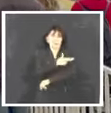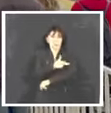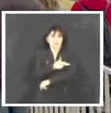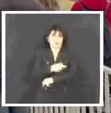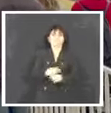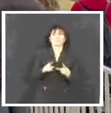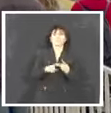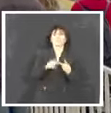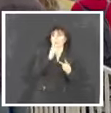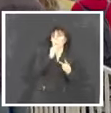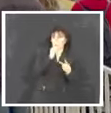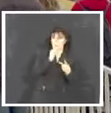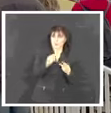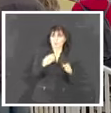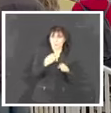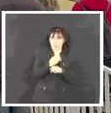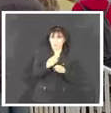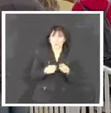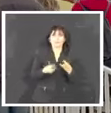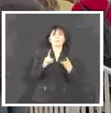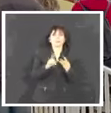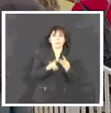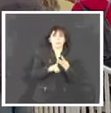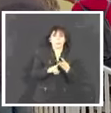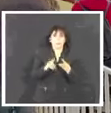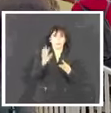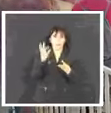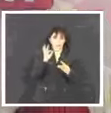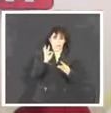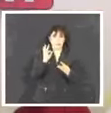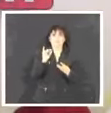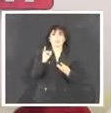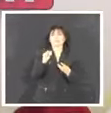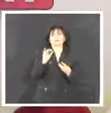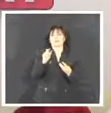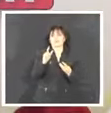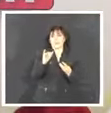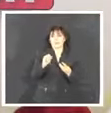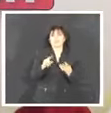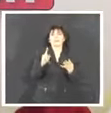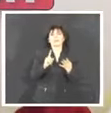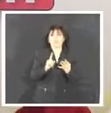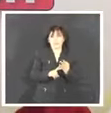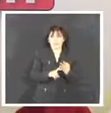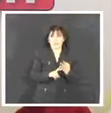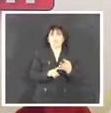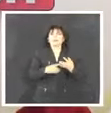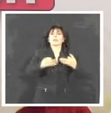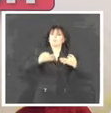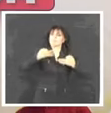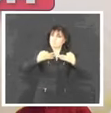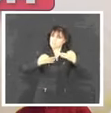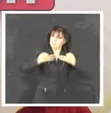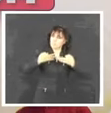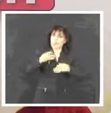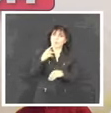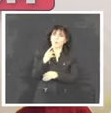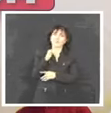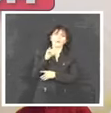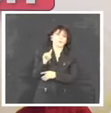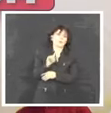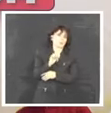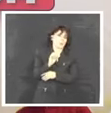Policía Estatal, las fiscalías y también el Poder Judicial.